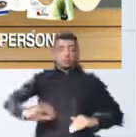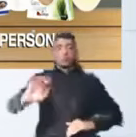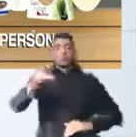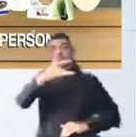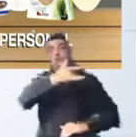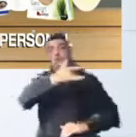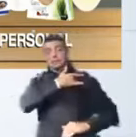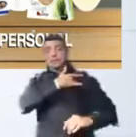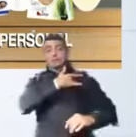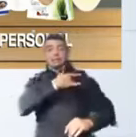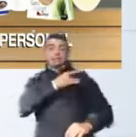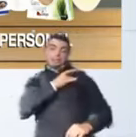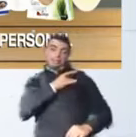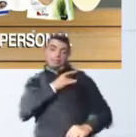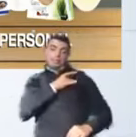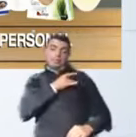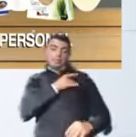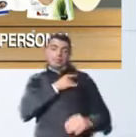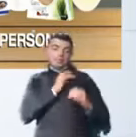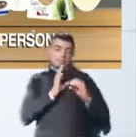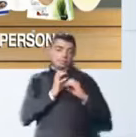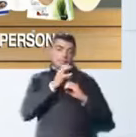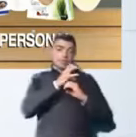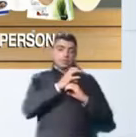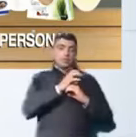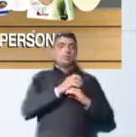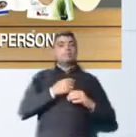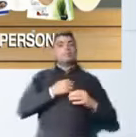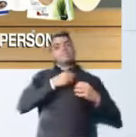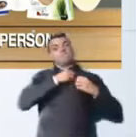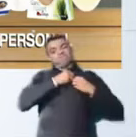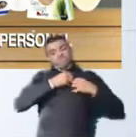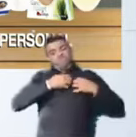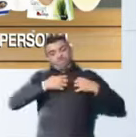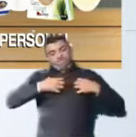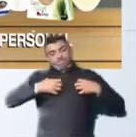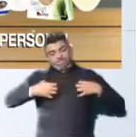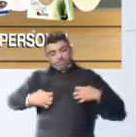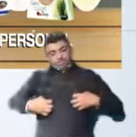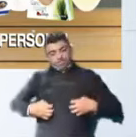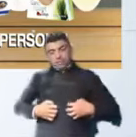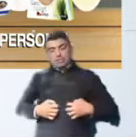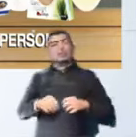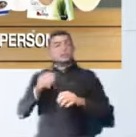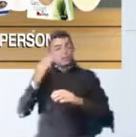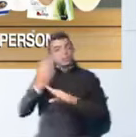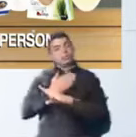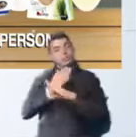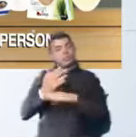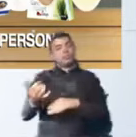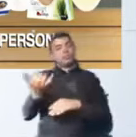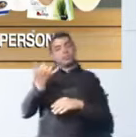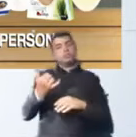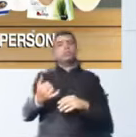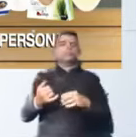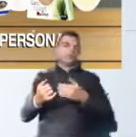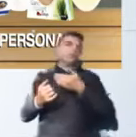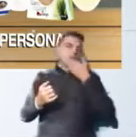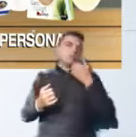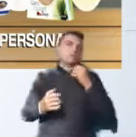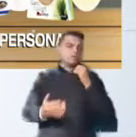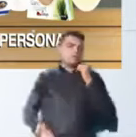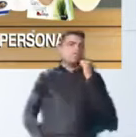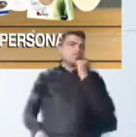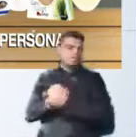COVID-19 se inocula en él, tiene altas posibilidades de complicación, pues es casi una obligación que usted le haga